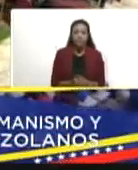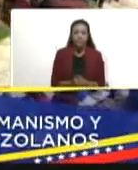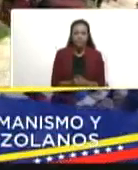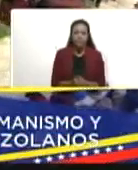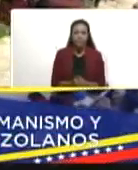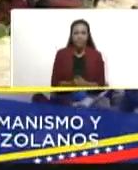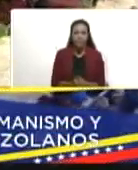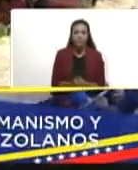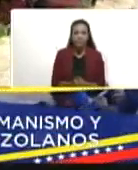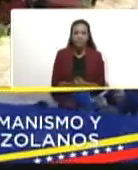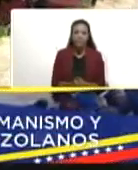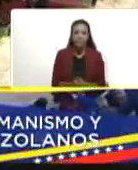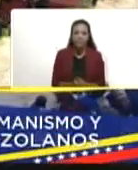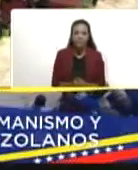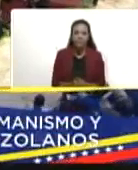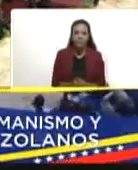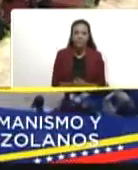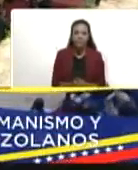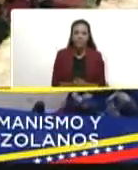producción